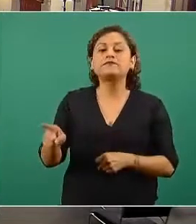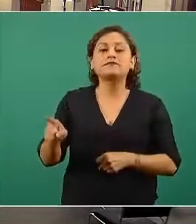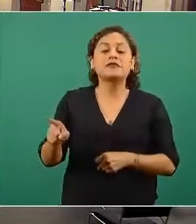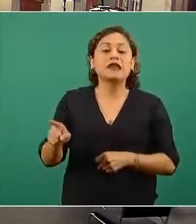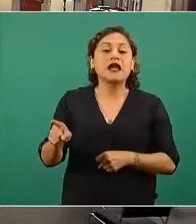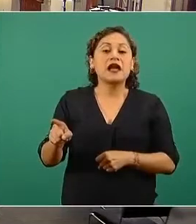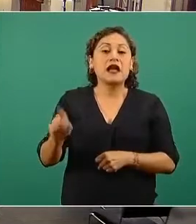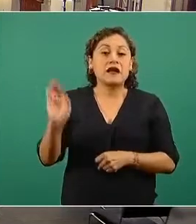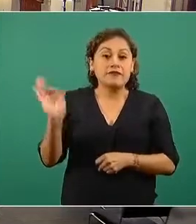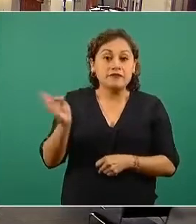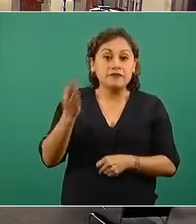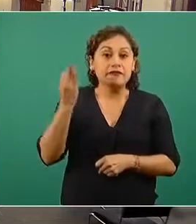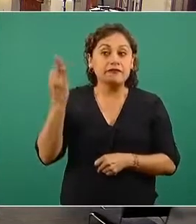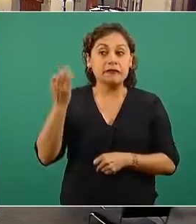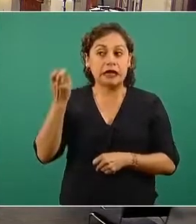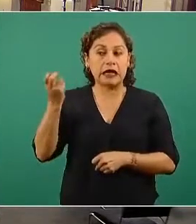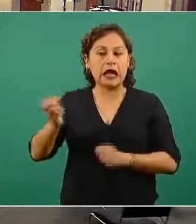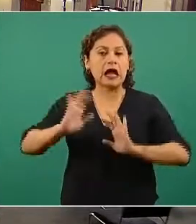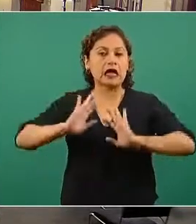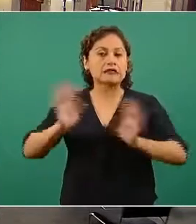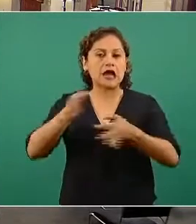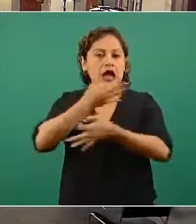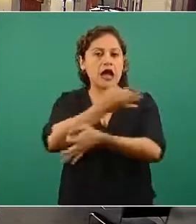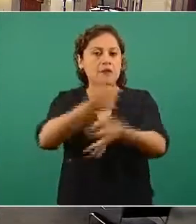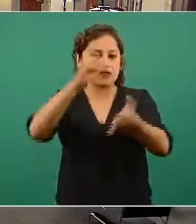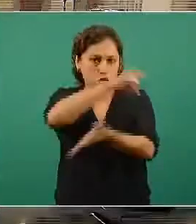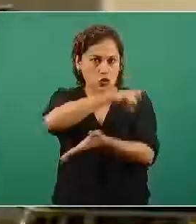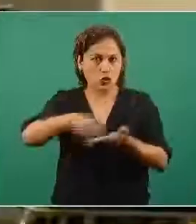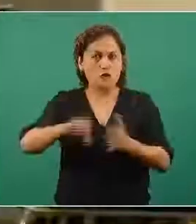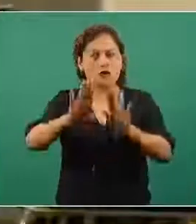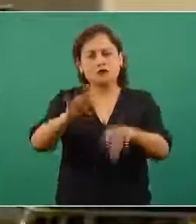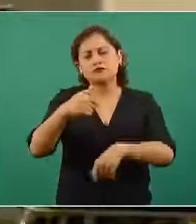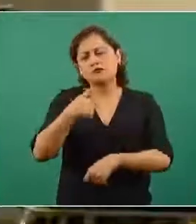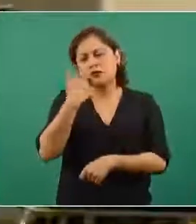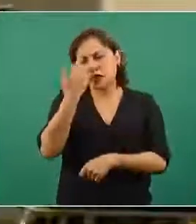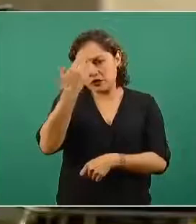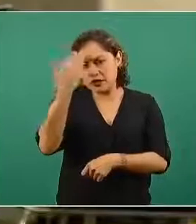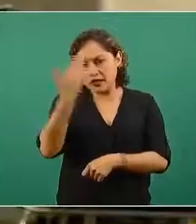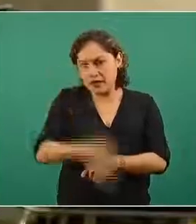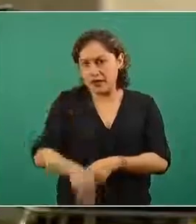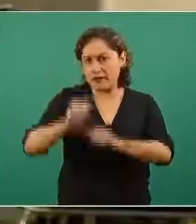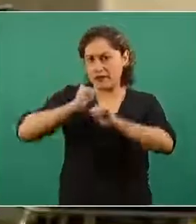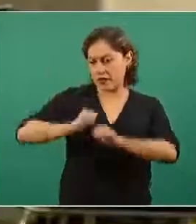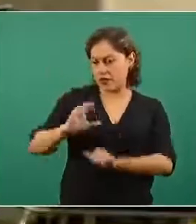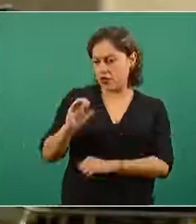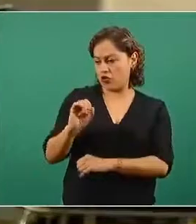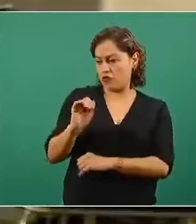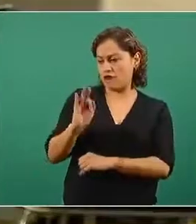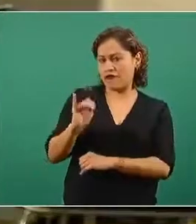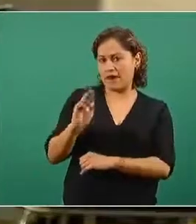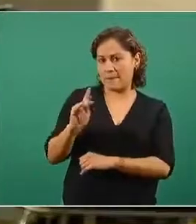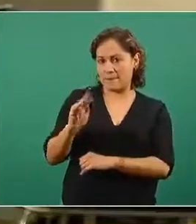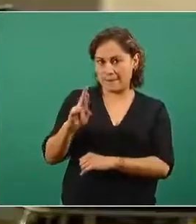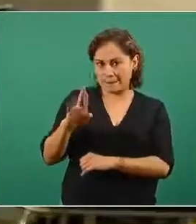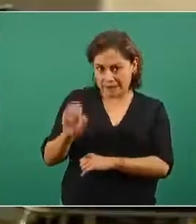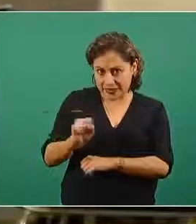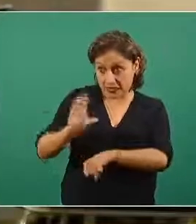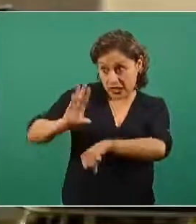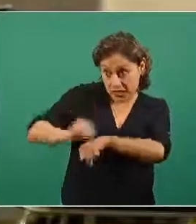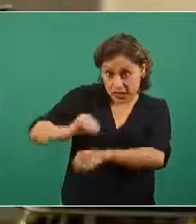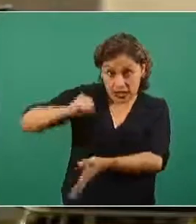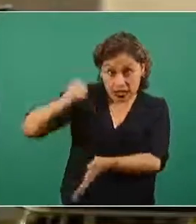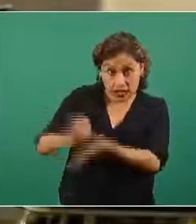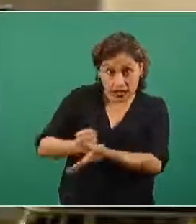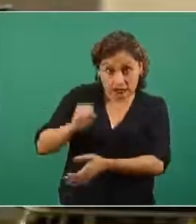¿no? Saber si la aprobación de emergencia de la COFEPRIS lo permite, ¿no? Porque según tengo entendido, la aprobación de emergencia de la COFEPRIS solo